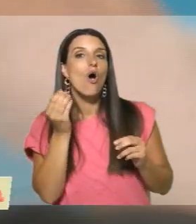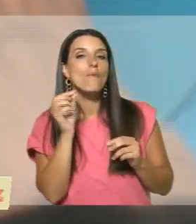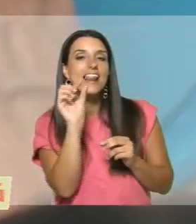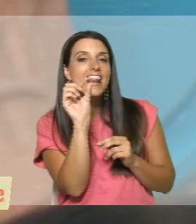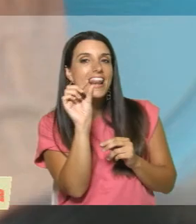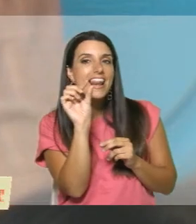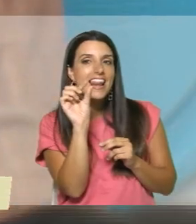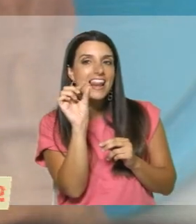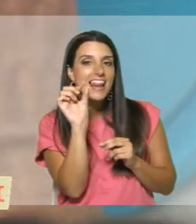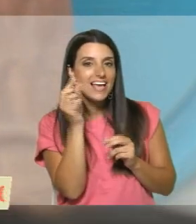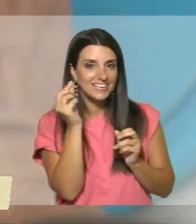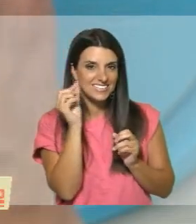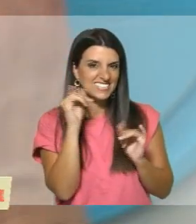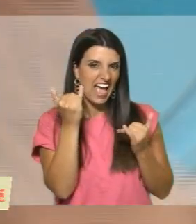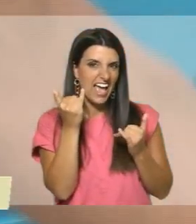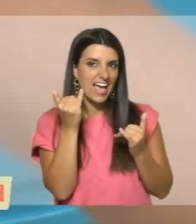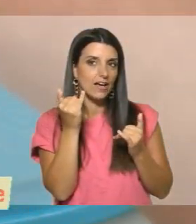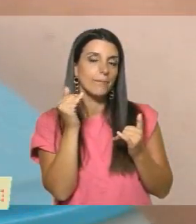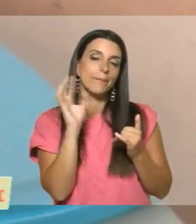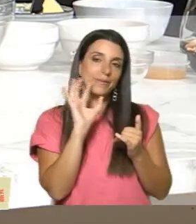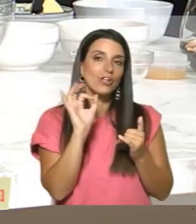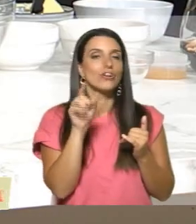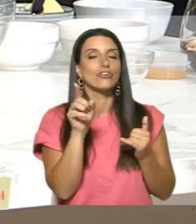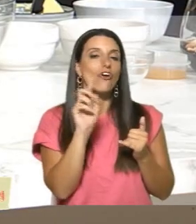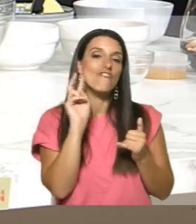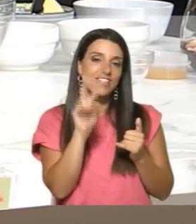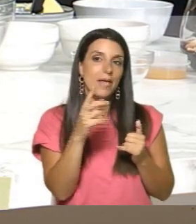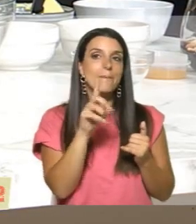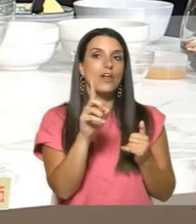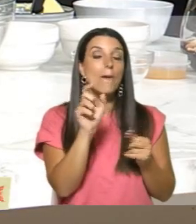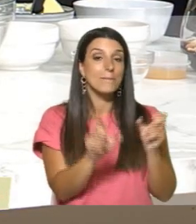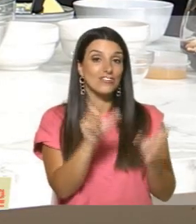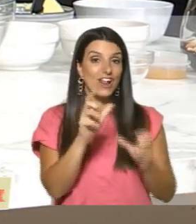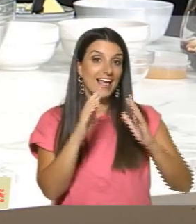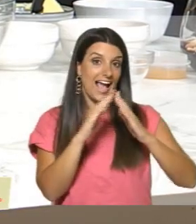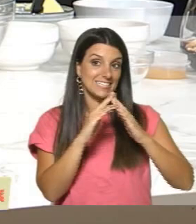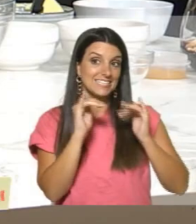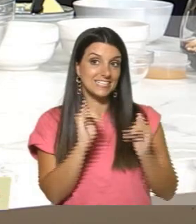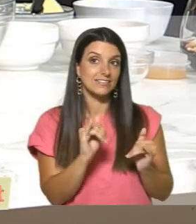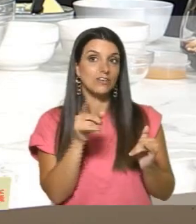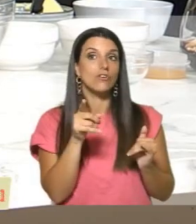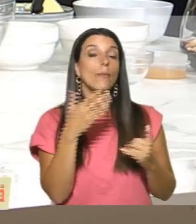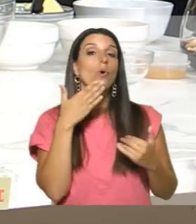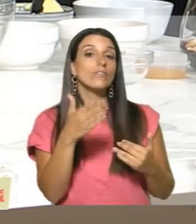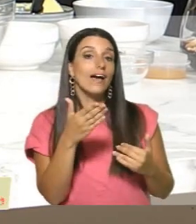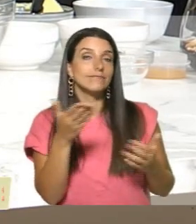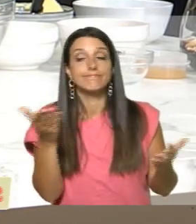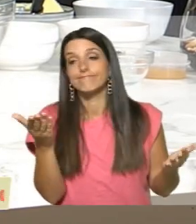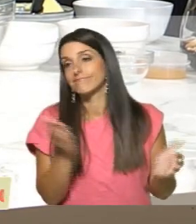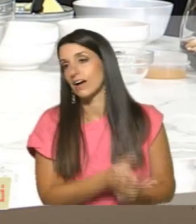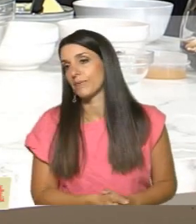pequeñita, ¿viste? Que hay una fruta... No. Seguramente no la viste, pero la gente en casa sí. ¿Para qué le voy a preguntar? Que me diga que sí, si en